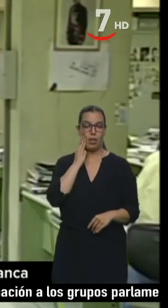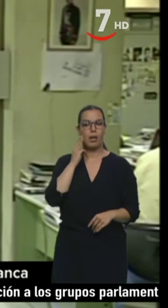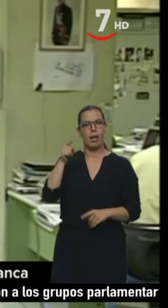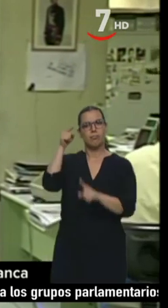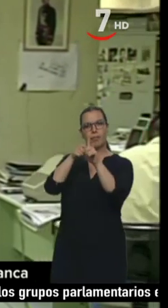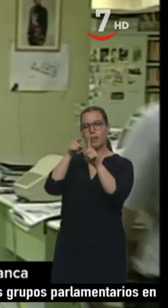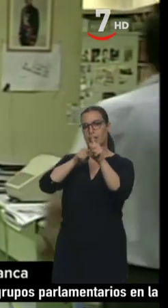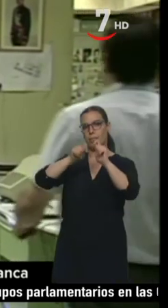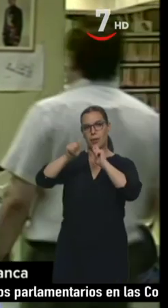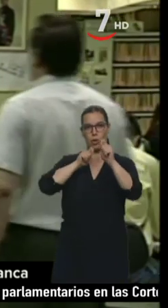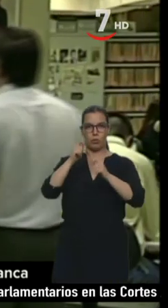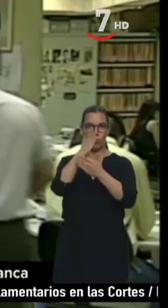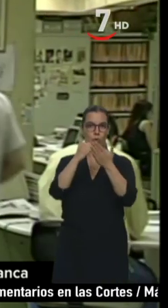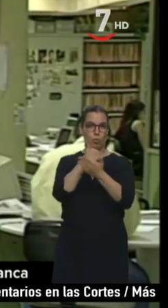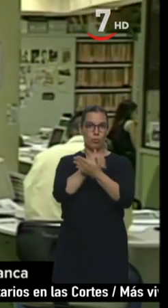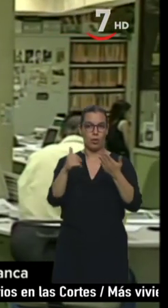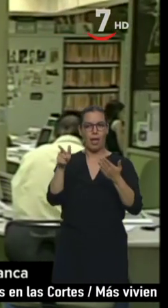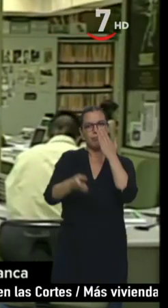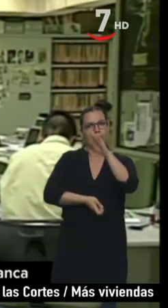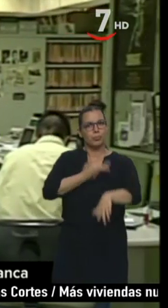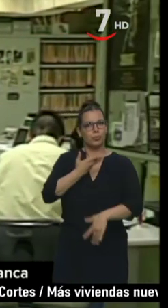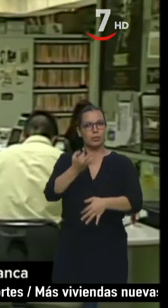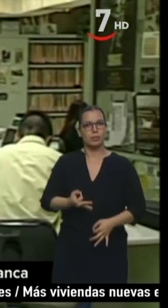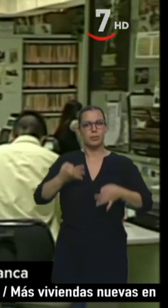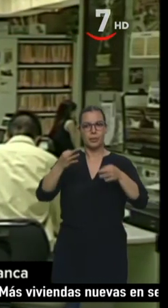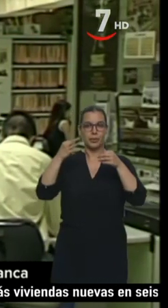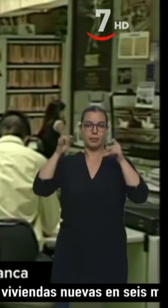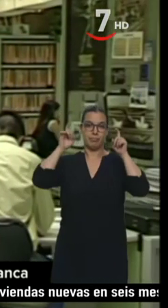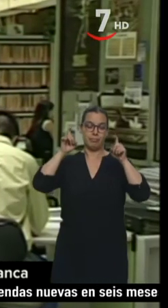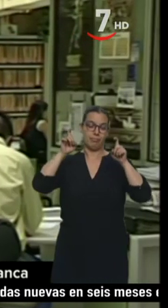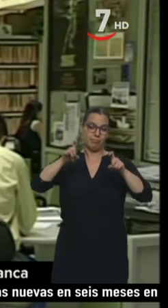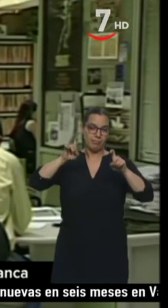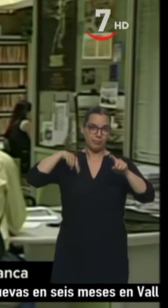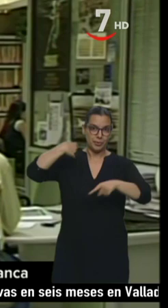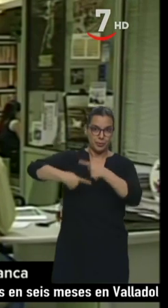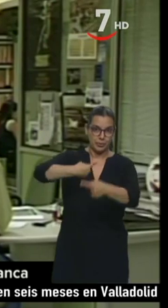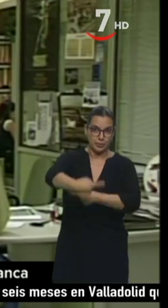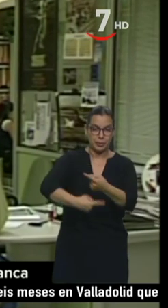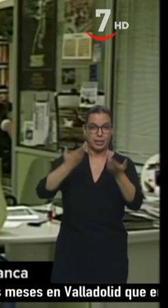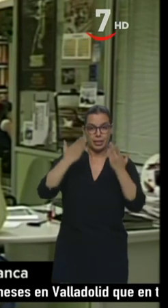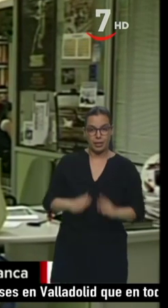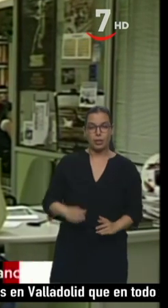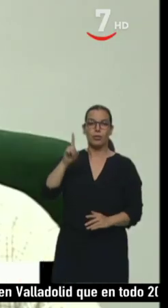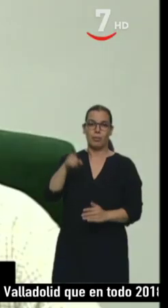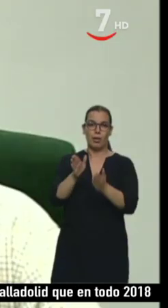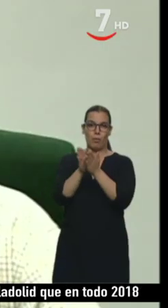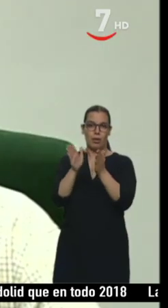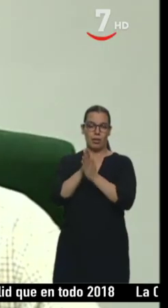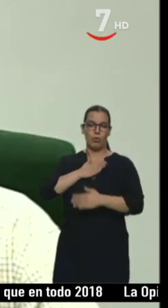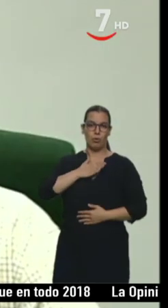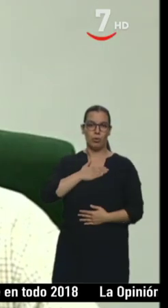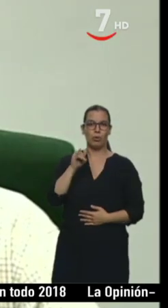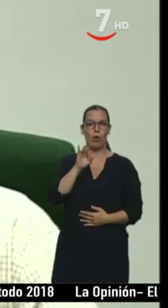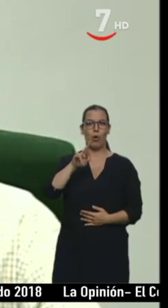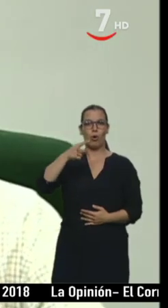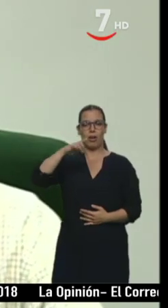el periodismo de la comunidad, cuya pasión supo inculcar a sus hijos, entre ellos nuestro compañero Jorge Domínguez. Descanse en